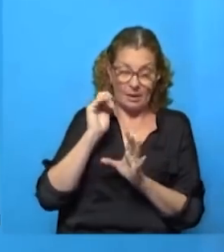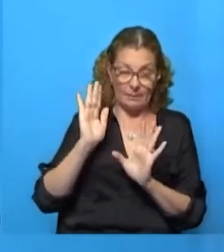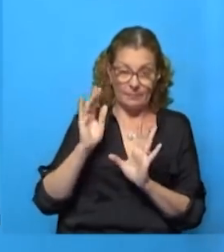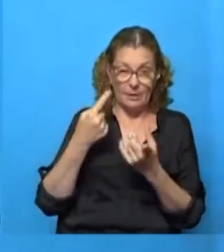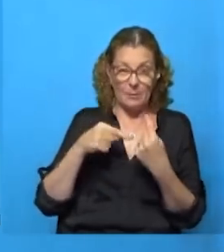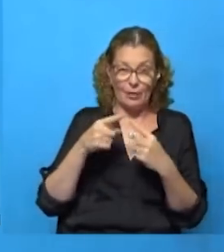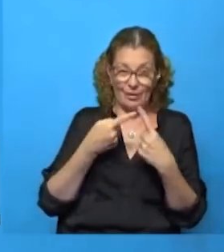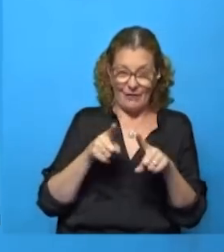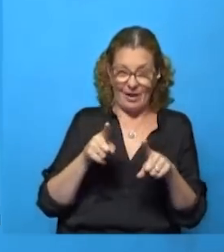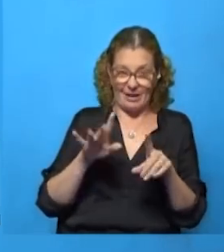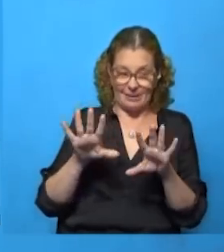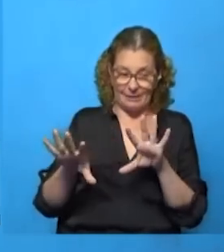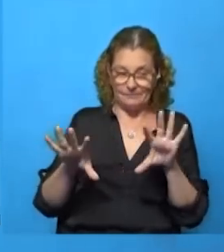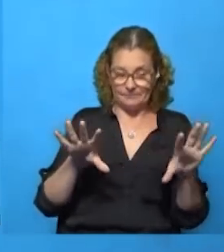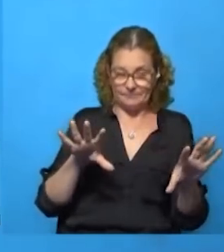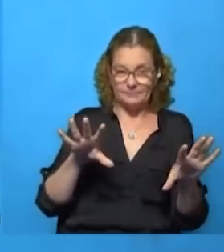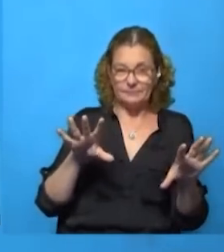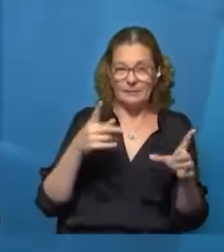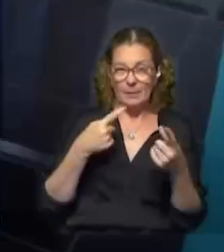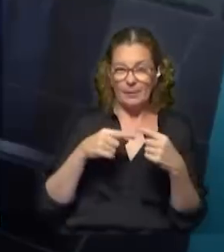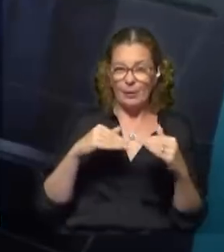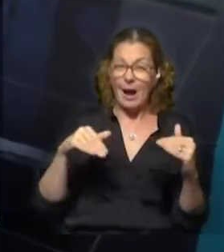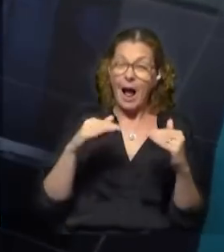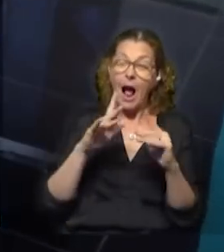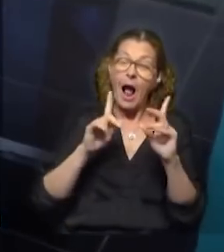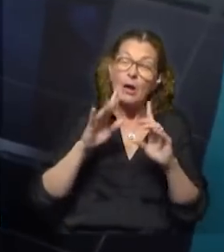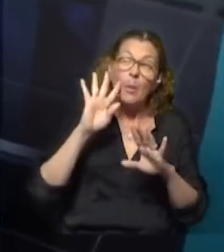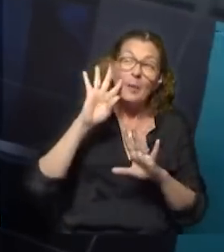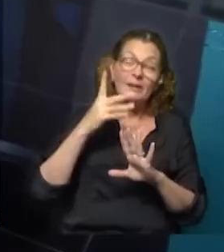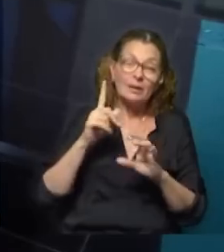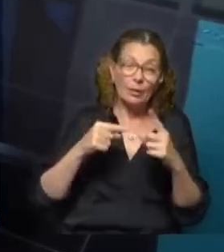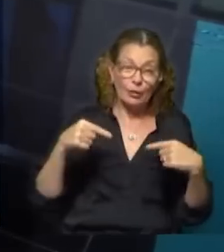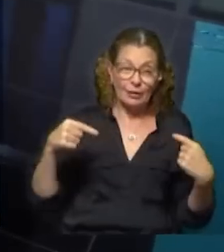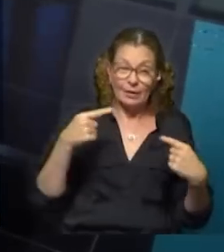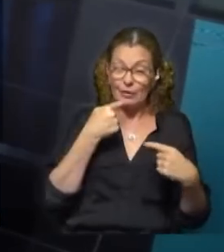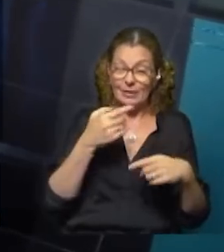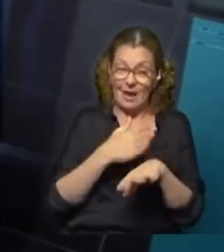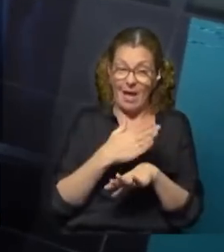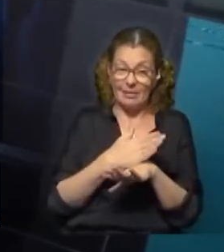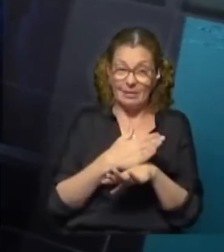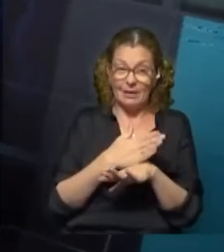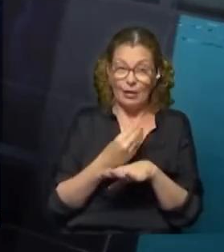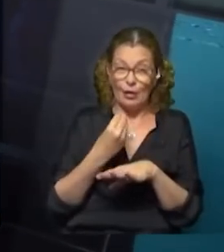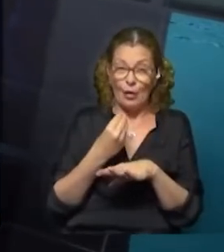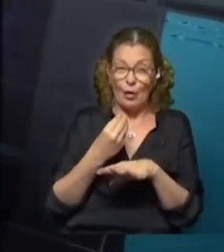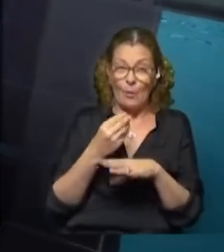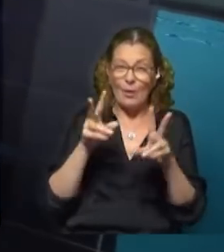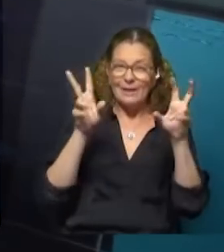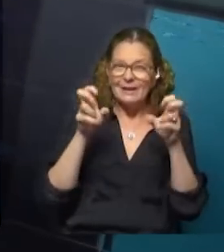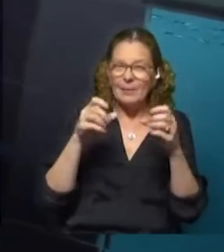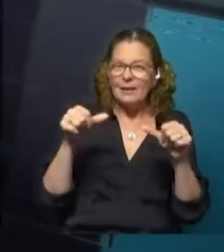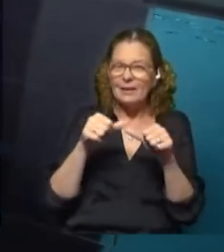pero creo que son distintos en eso Ahora hay similitudes en alguna de las cosas que yo decía antes con respecto a cómo se trata el tema